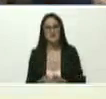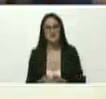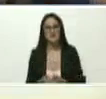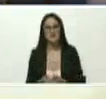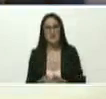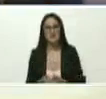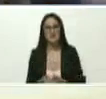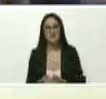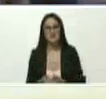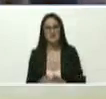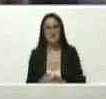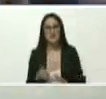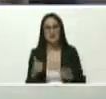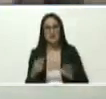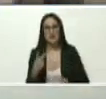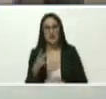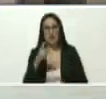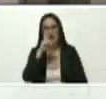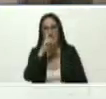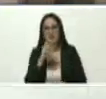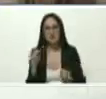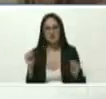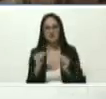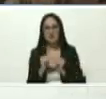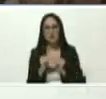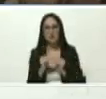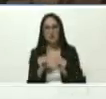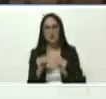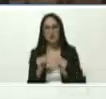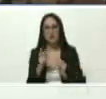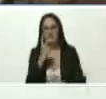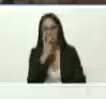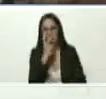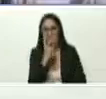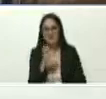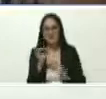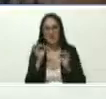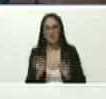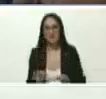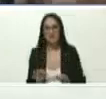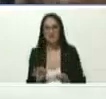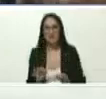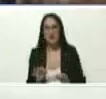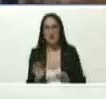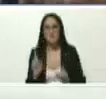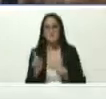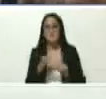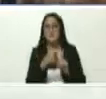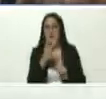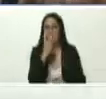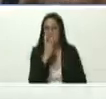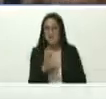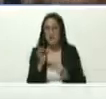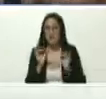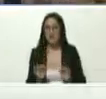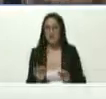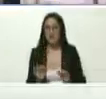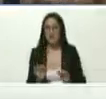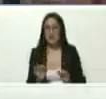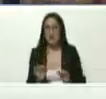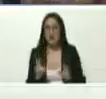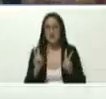cumplen 62 años coincide con la visita oficial, la primera visita oficial